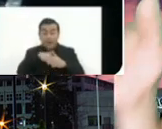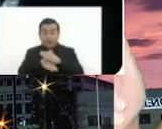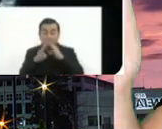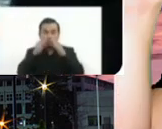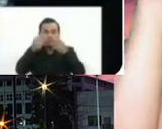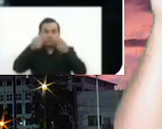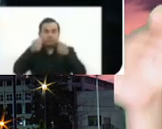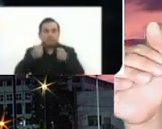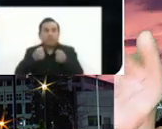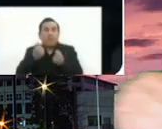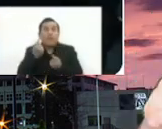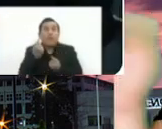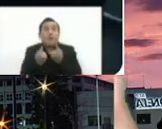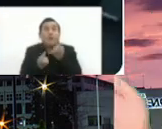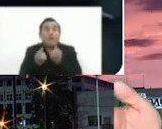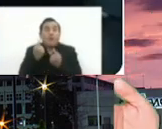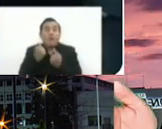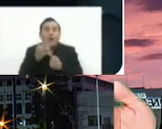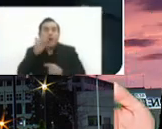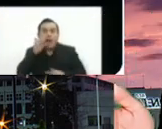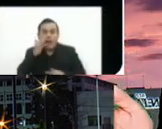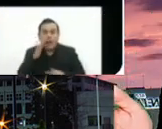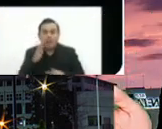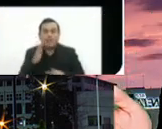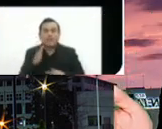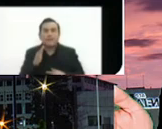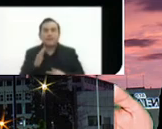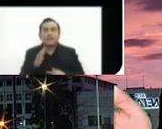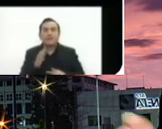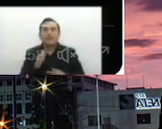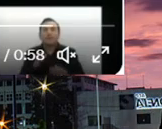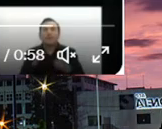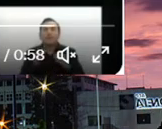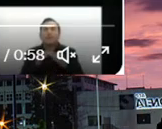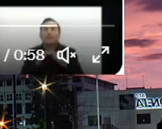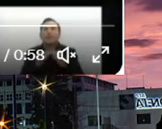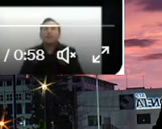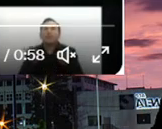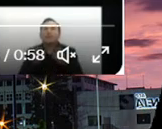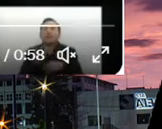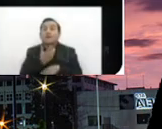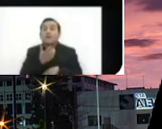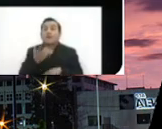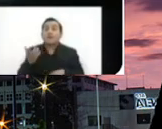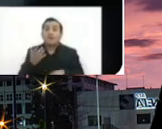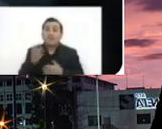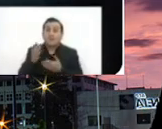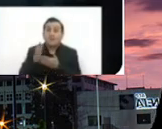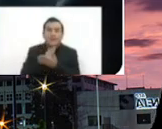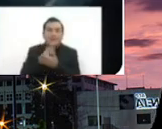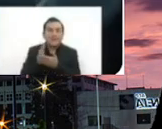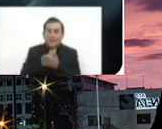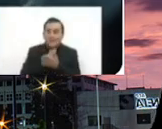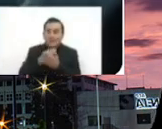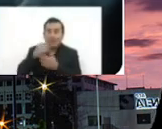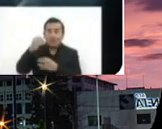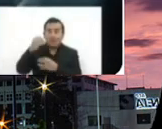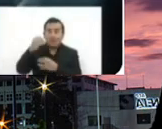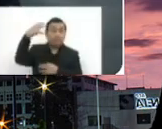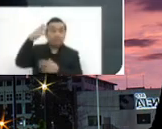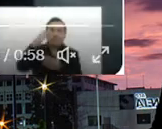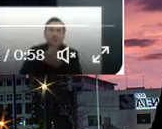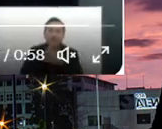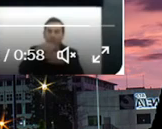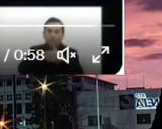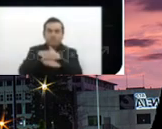y meterse en las pandillas no es ningún camino ya. Así que espero que tengan un excelente día. Muchísimas gracias por